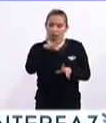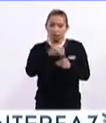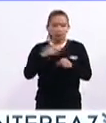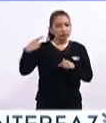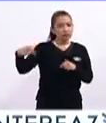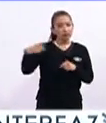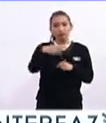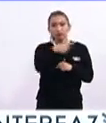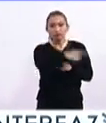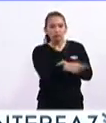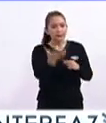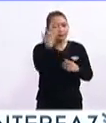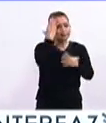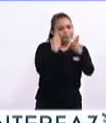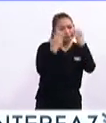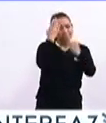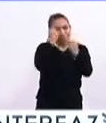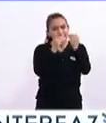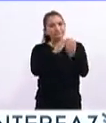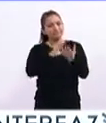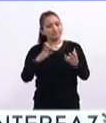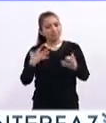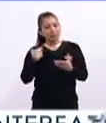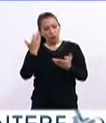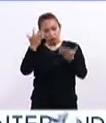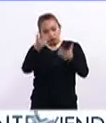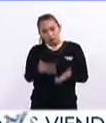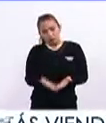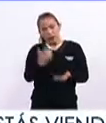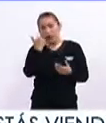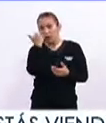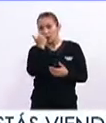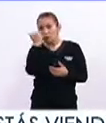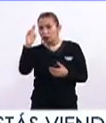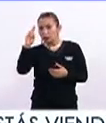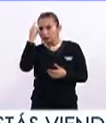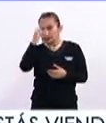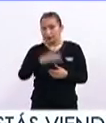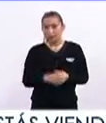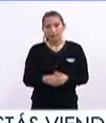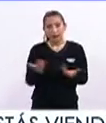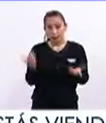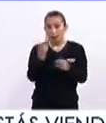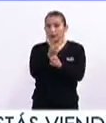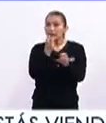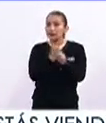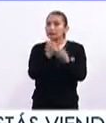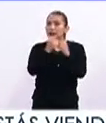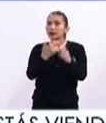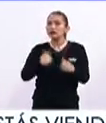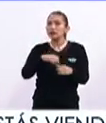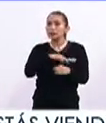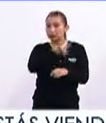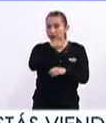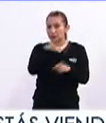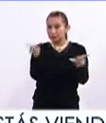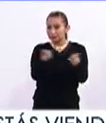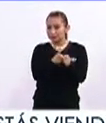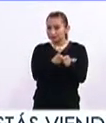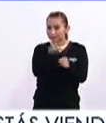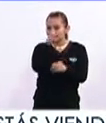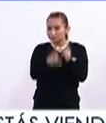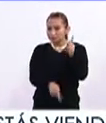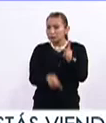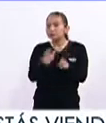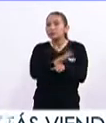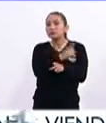integral de la formación, valga la redundancia, de un estudiante universitario. Sí. Y bueno, los invitamos a que se queden con nosotros después de esta pausa, porque